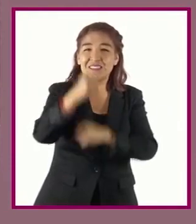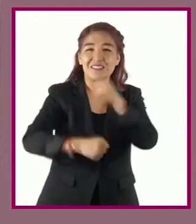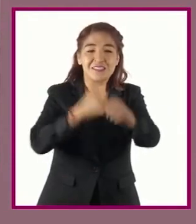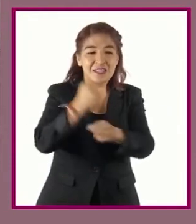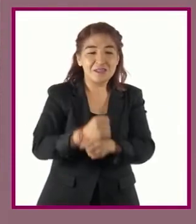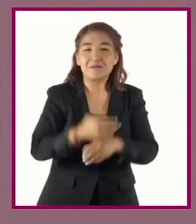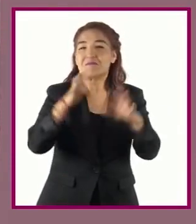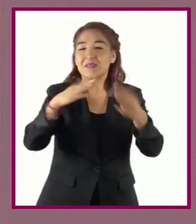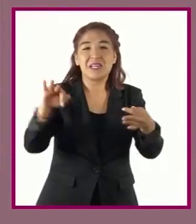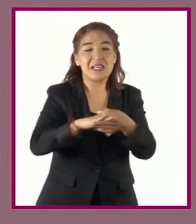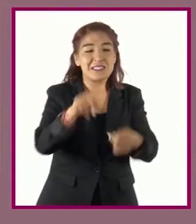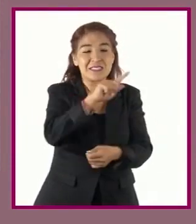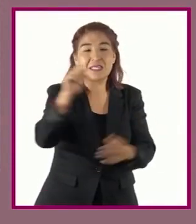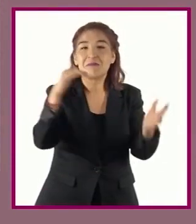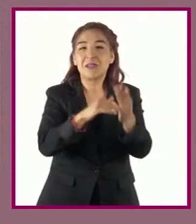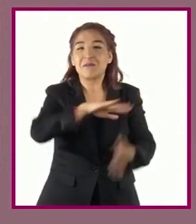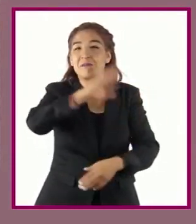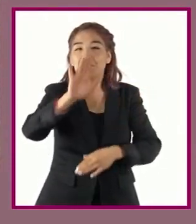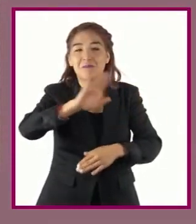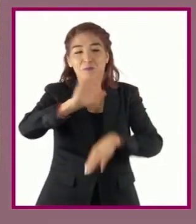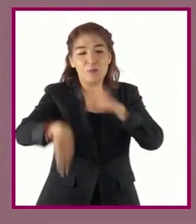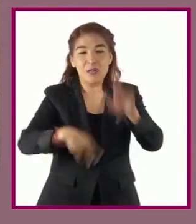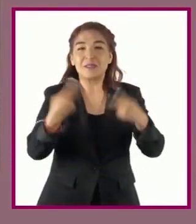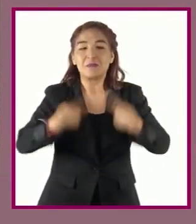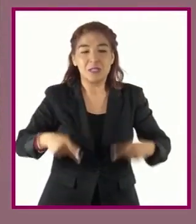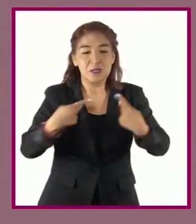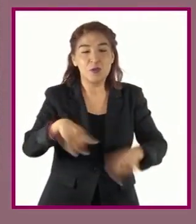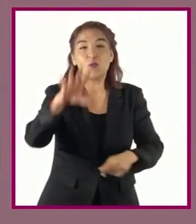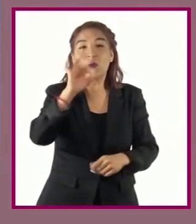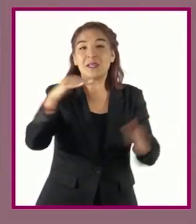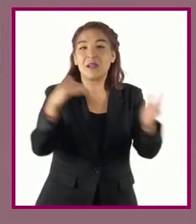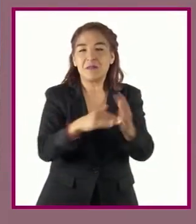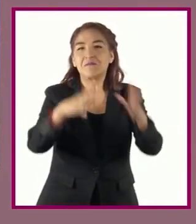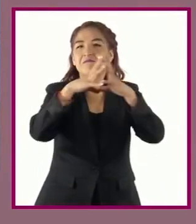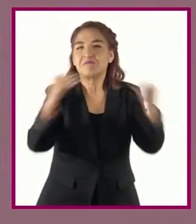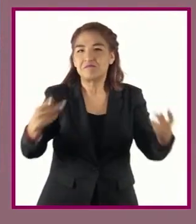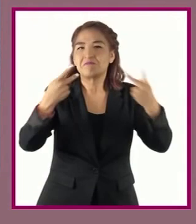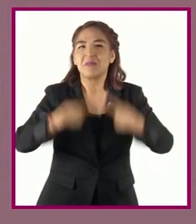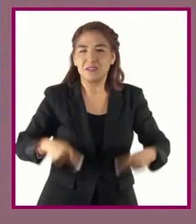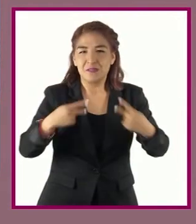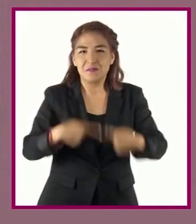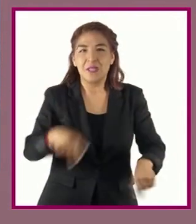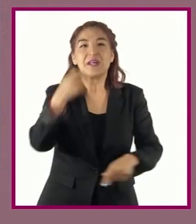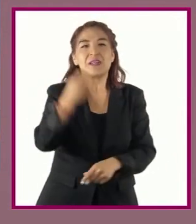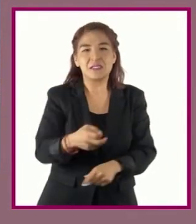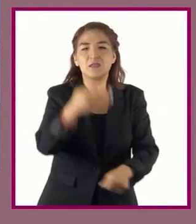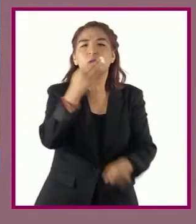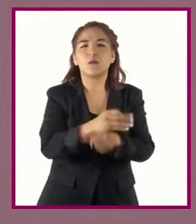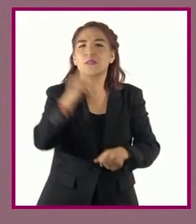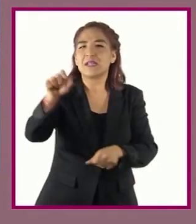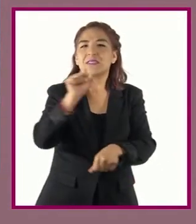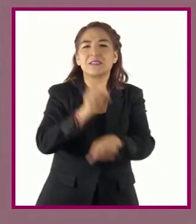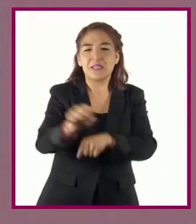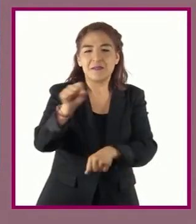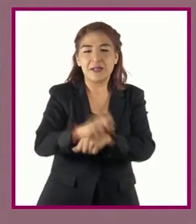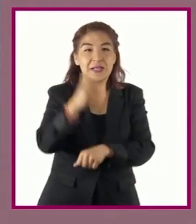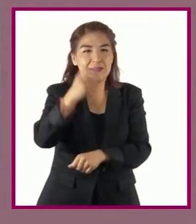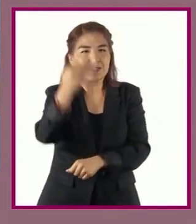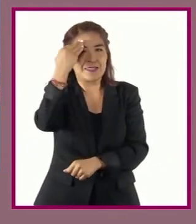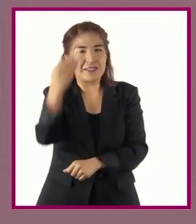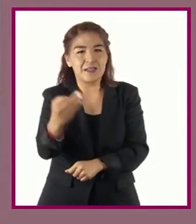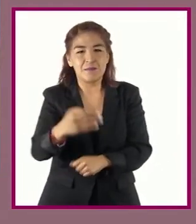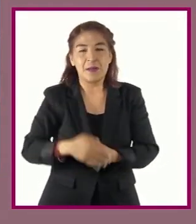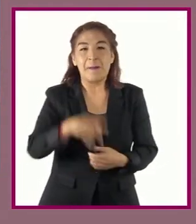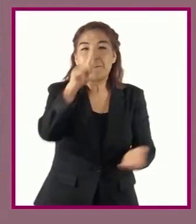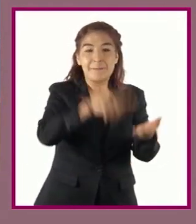aproximadamente la muerte de 100.000 personas y la desaparición de otras 40.000. Finalmente nos encontramos la situación en El Salvador para este periodo.